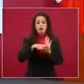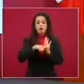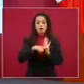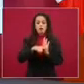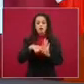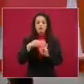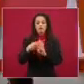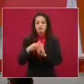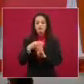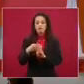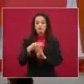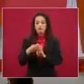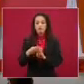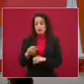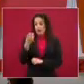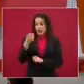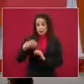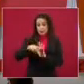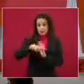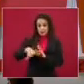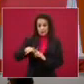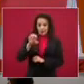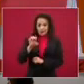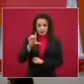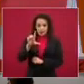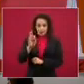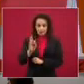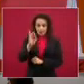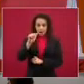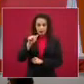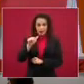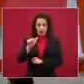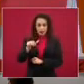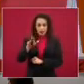negativas. Ese es el financiero.